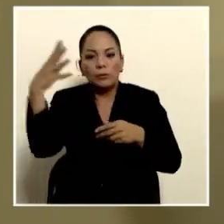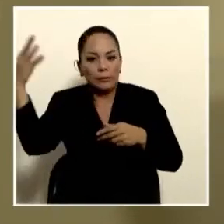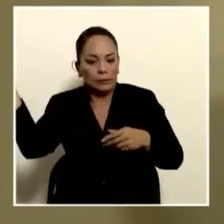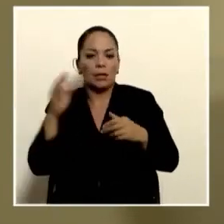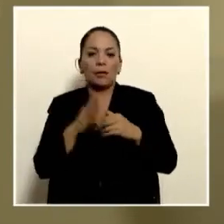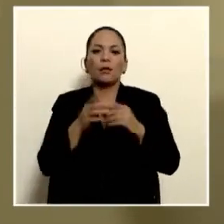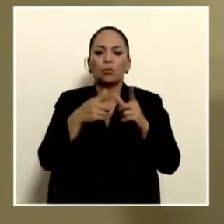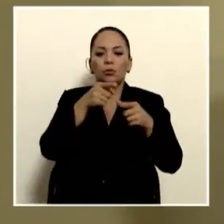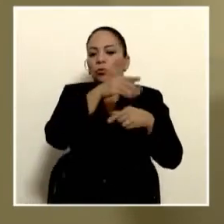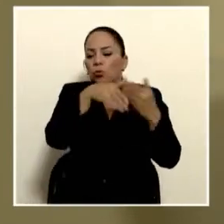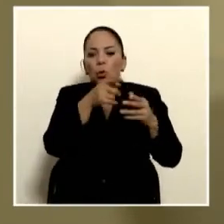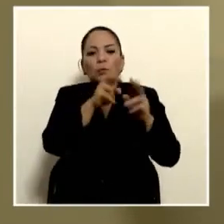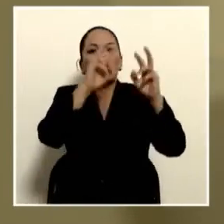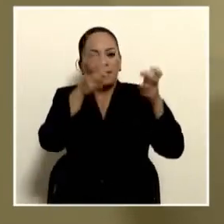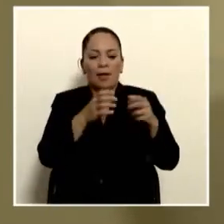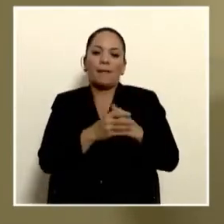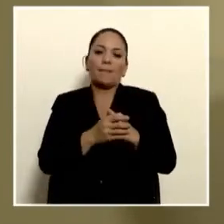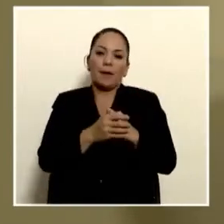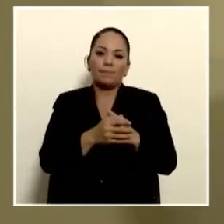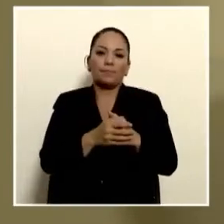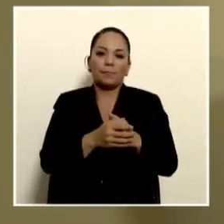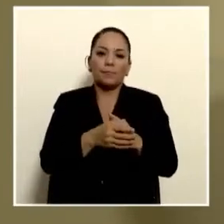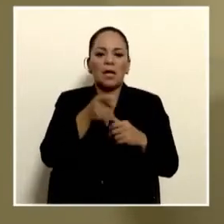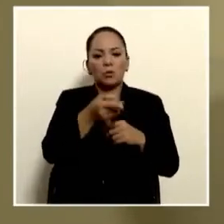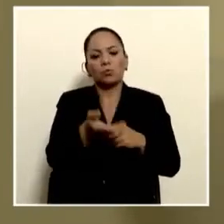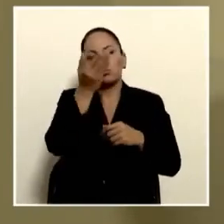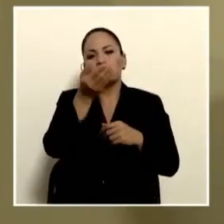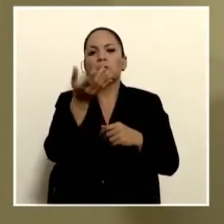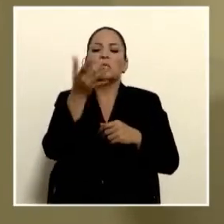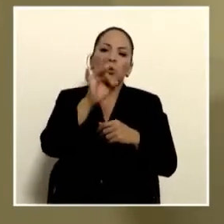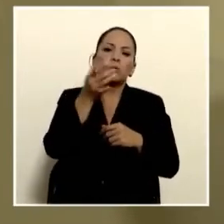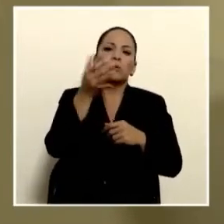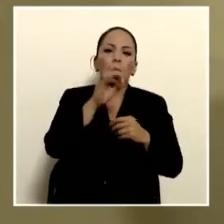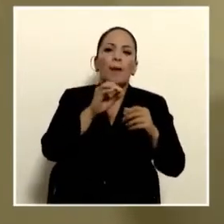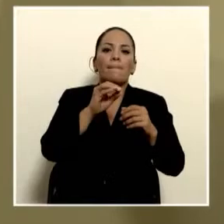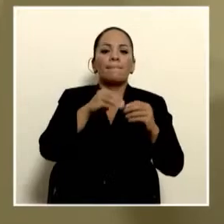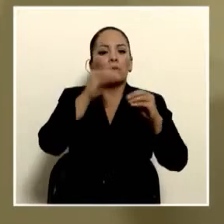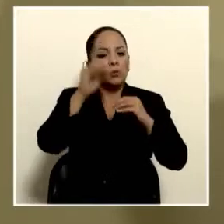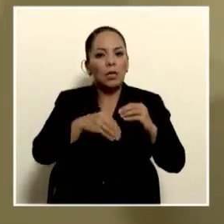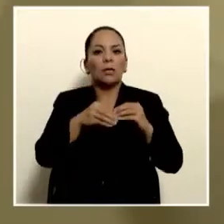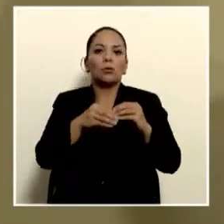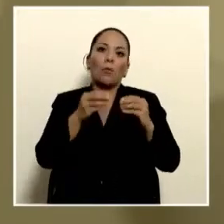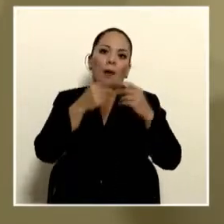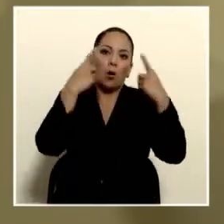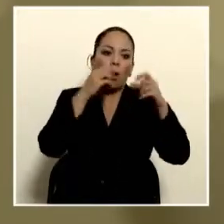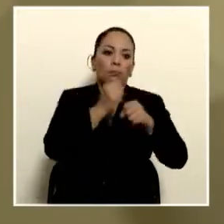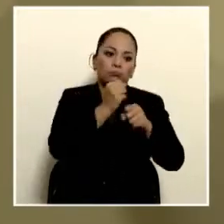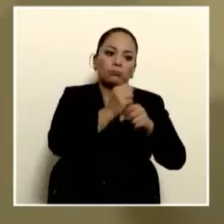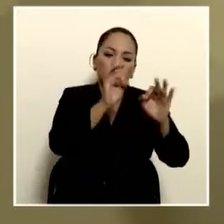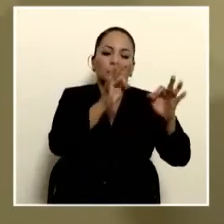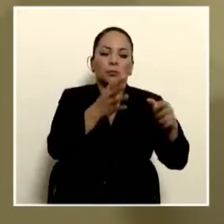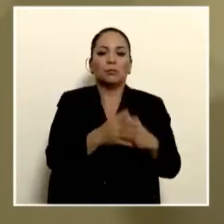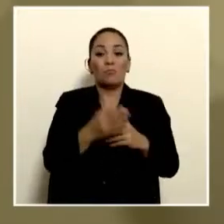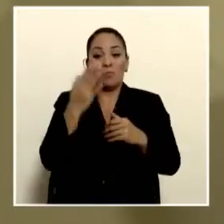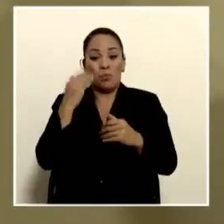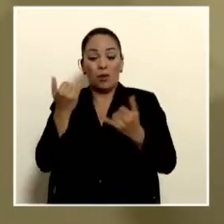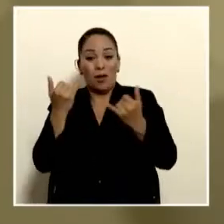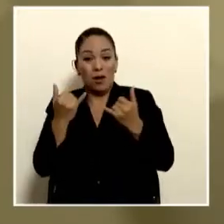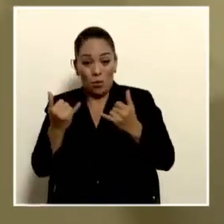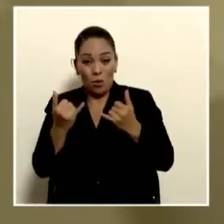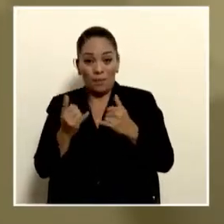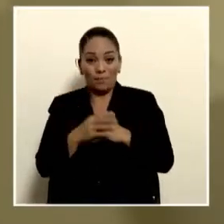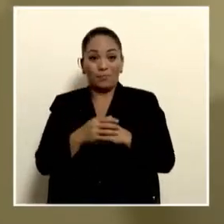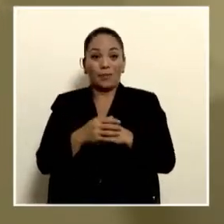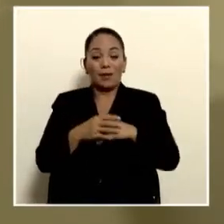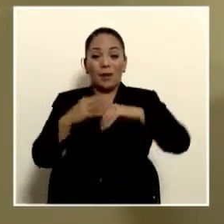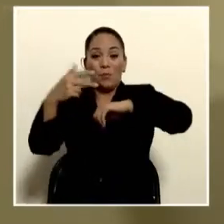obras. Eso le iba a subir la capacidad como en 18, 19% más o menos, que hoy está colapsado un 90%, y un puerto cuando pasa de un 60%